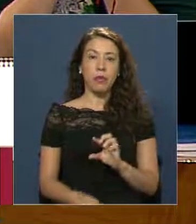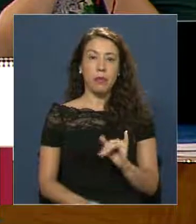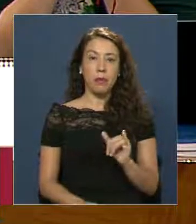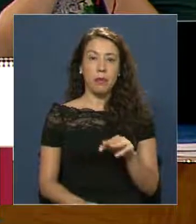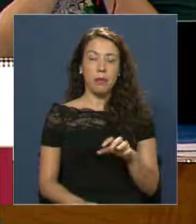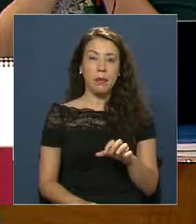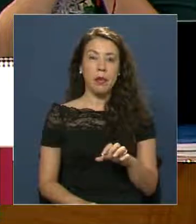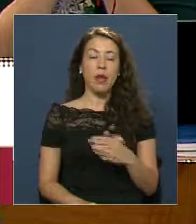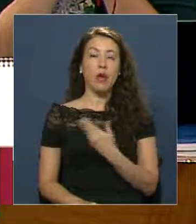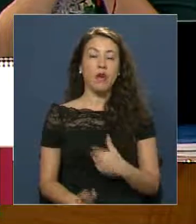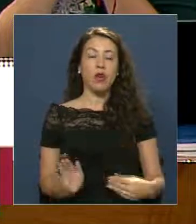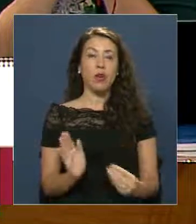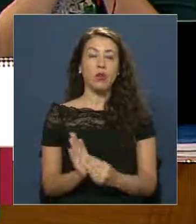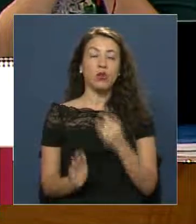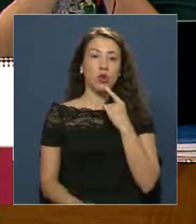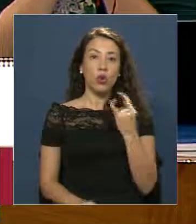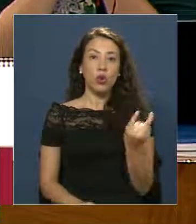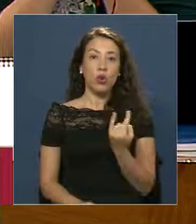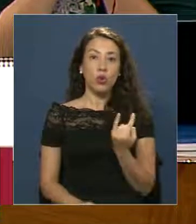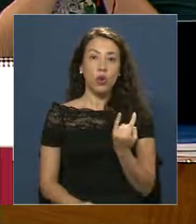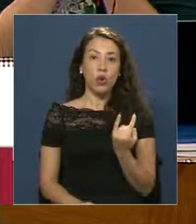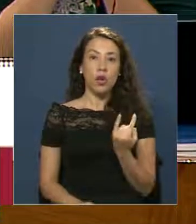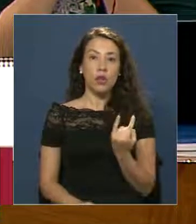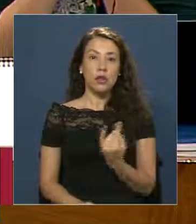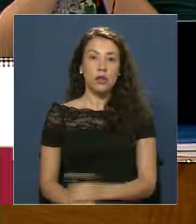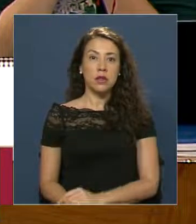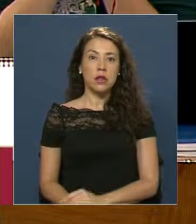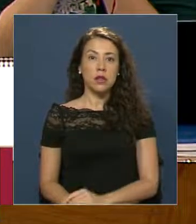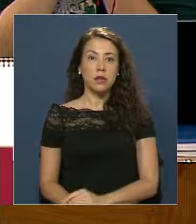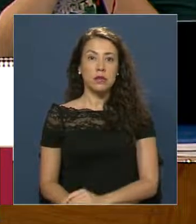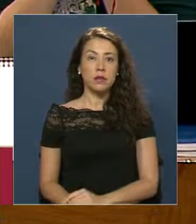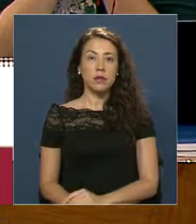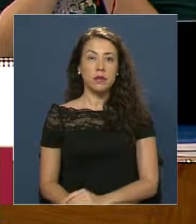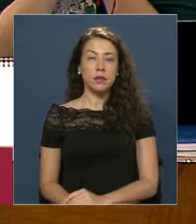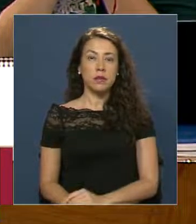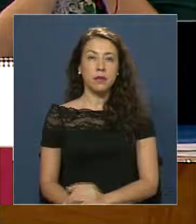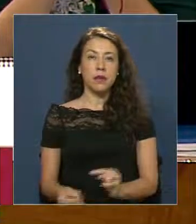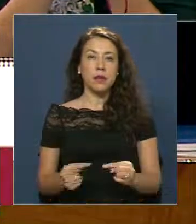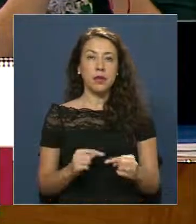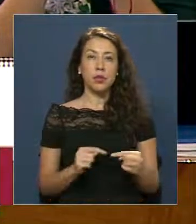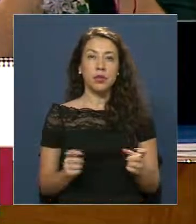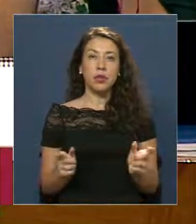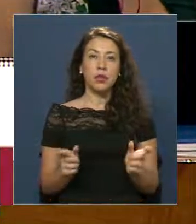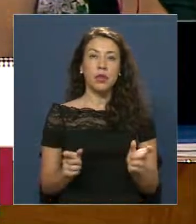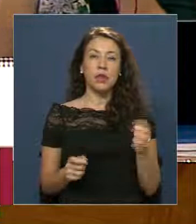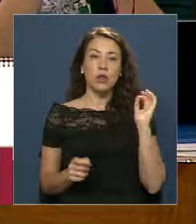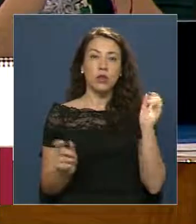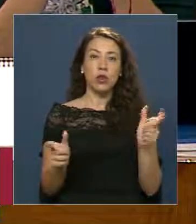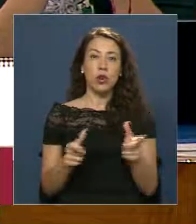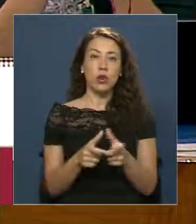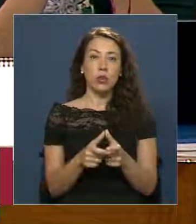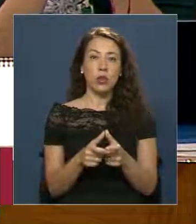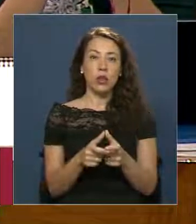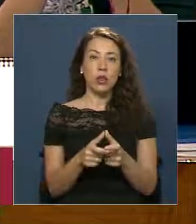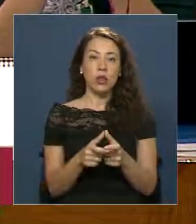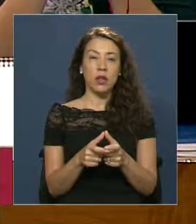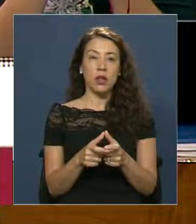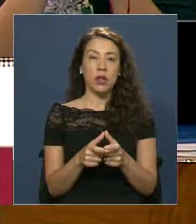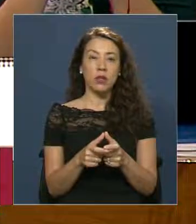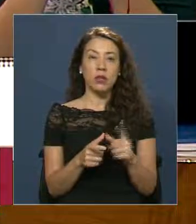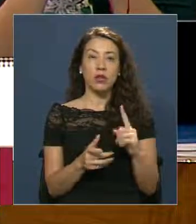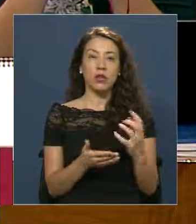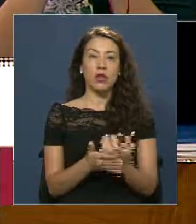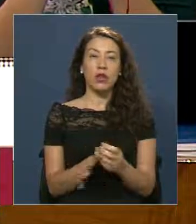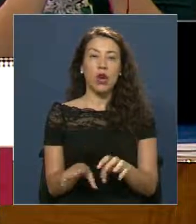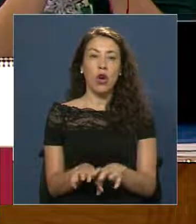gobierno le da urgencia, en donde hubo una discusión en sesión de comités, no hay